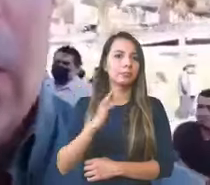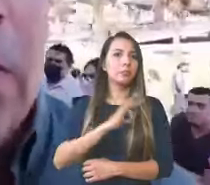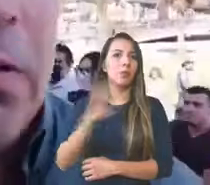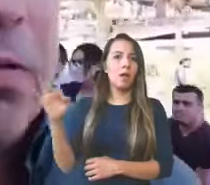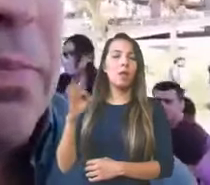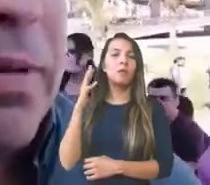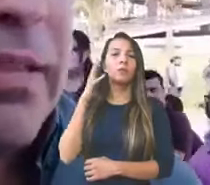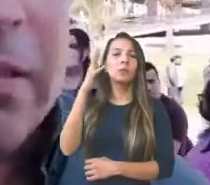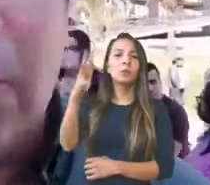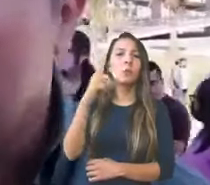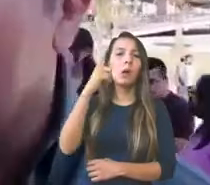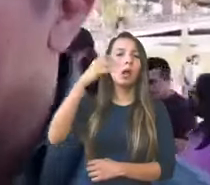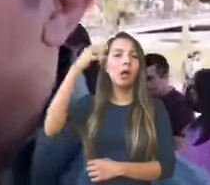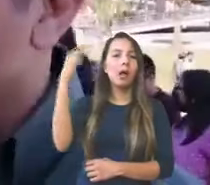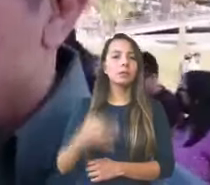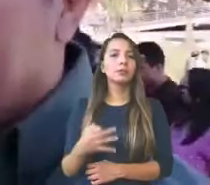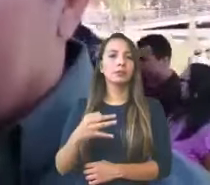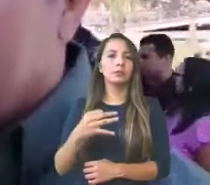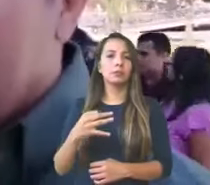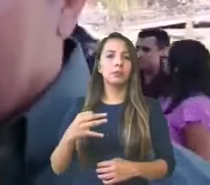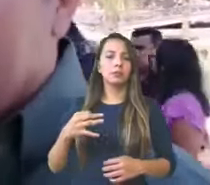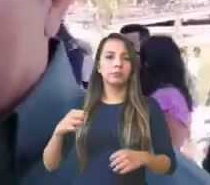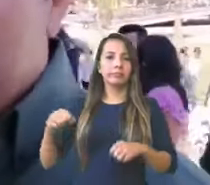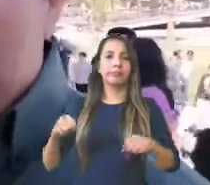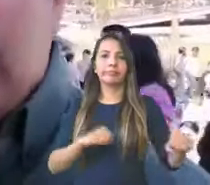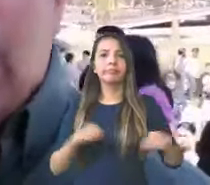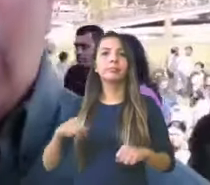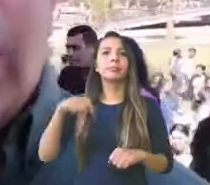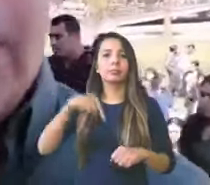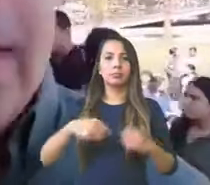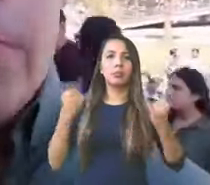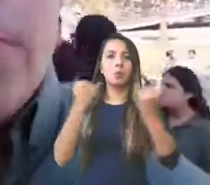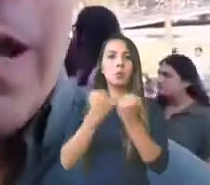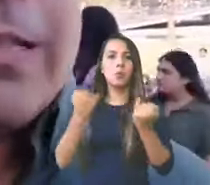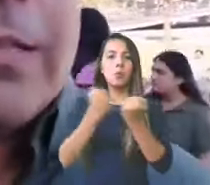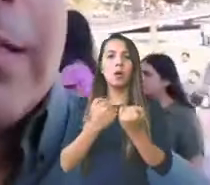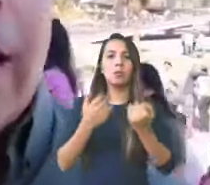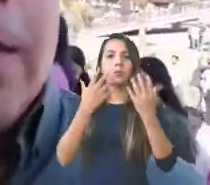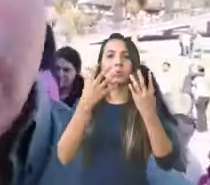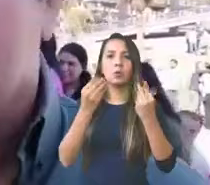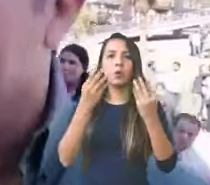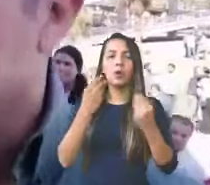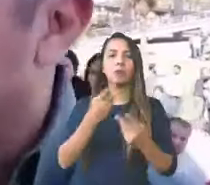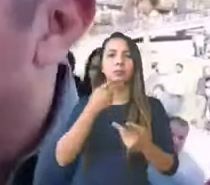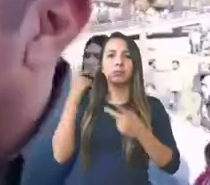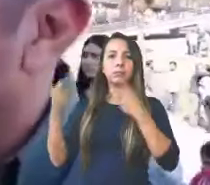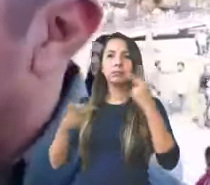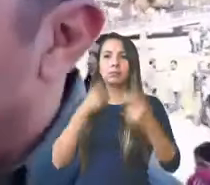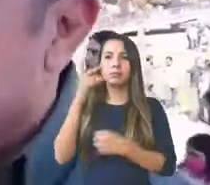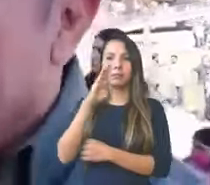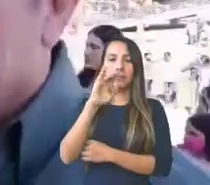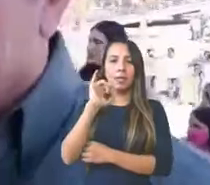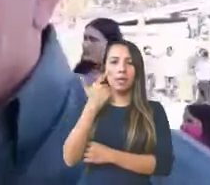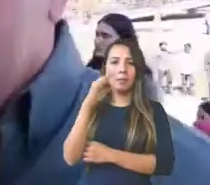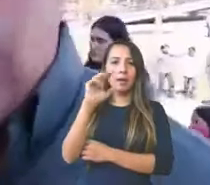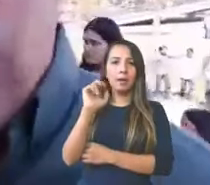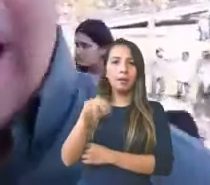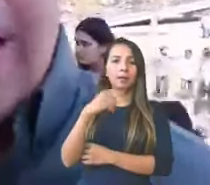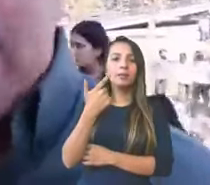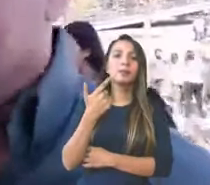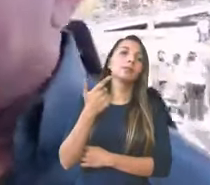un futuro se presente un evento como este. Se ha hablado mucho del Big One, que es